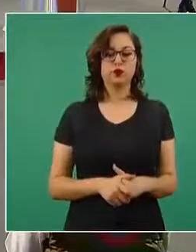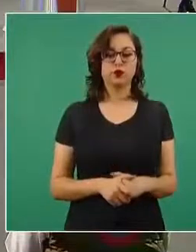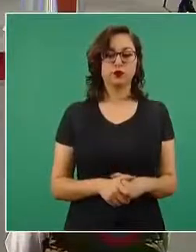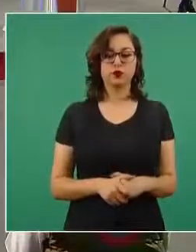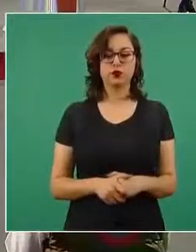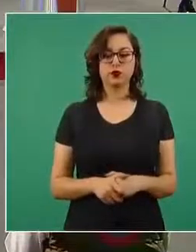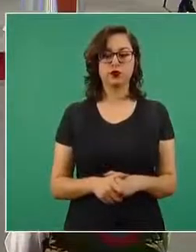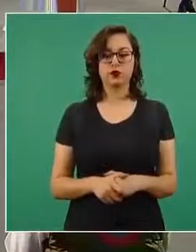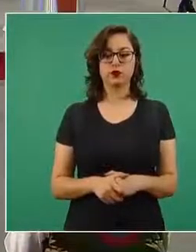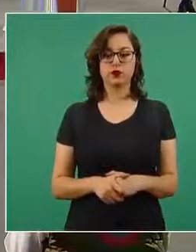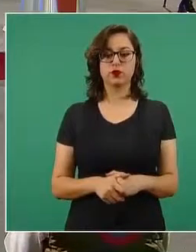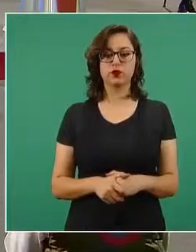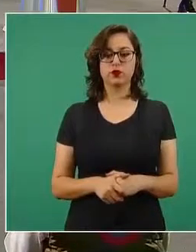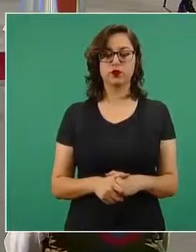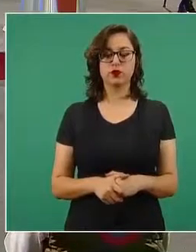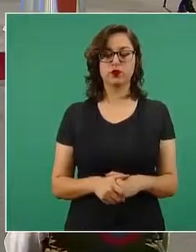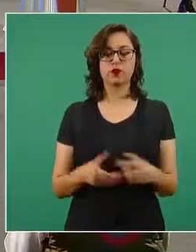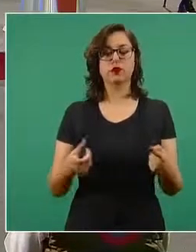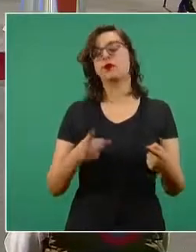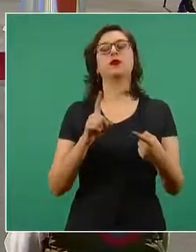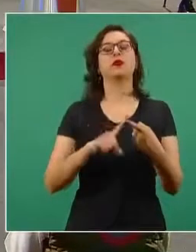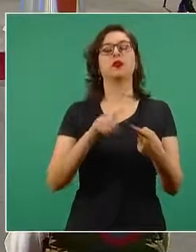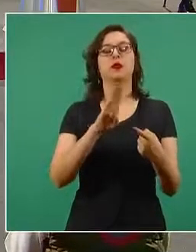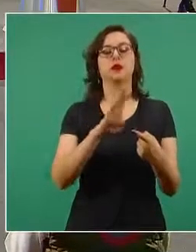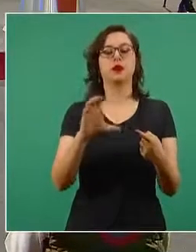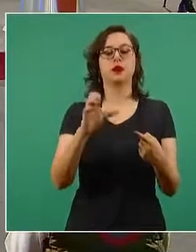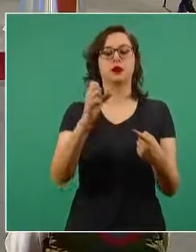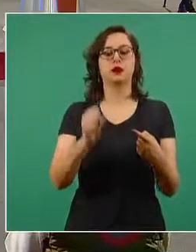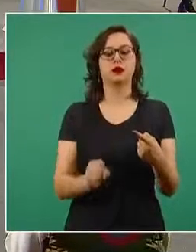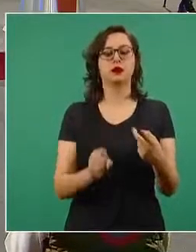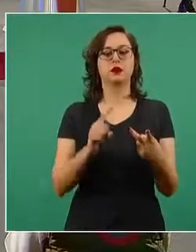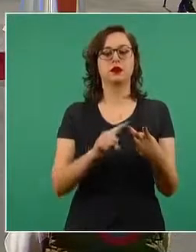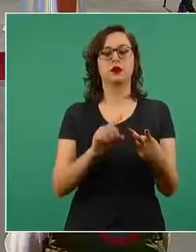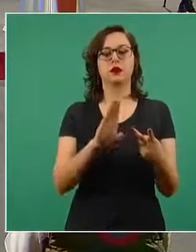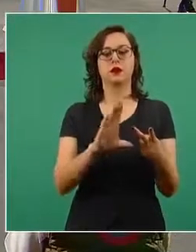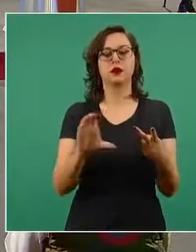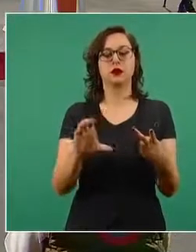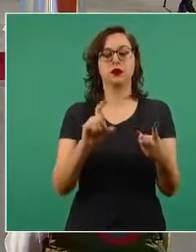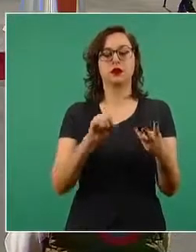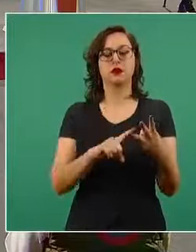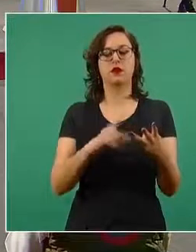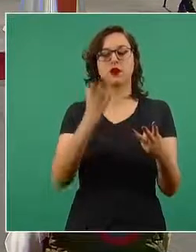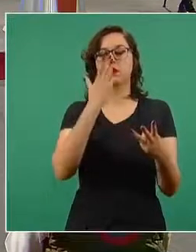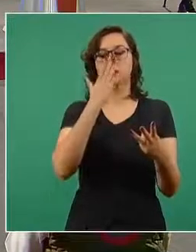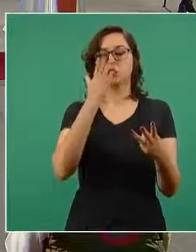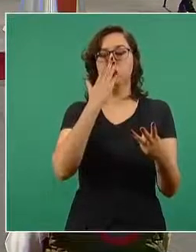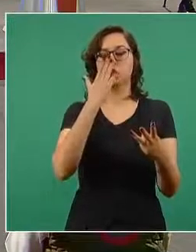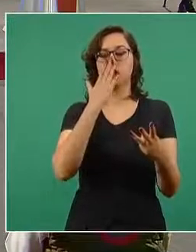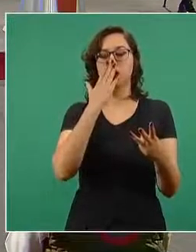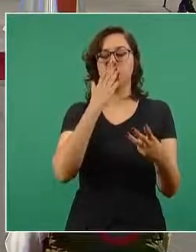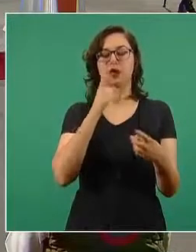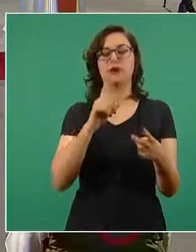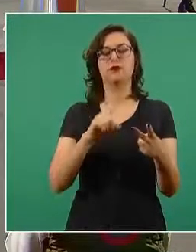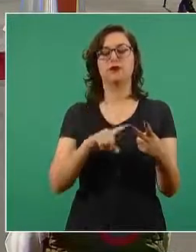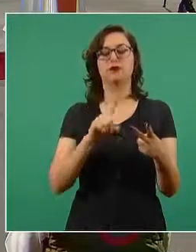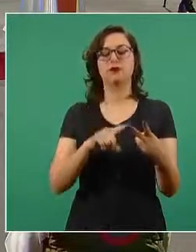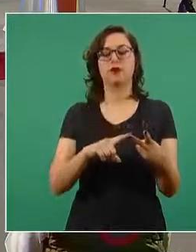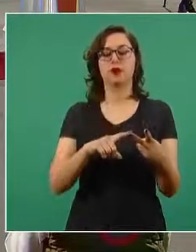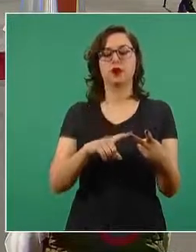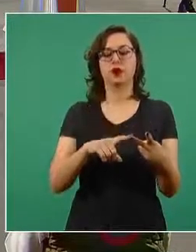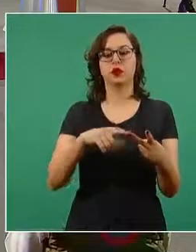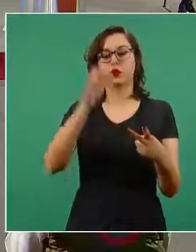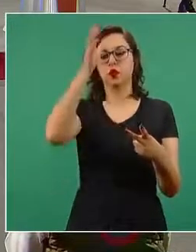La primera ruta cubriendo Baja California Sur, Baja California, Sonora, la Ruta 2,